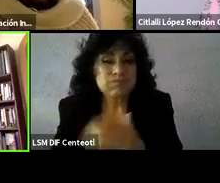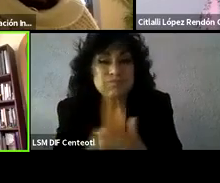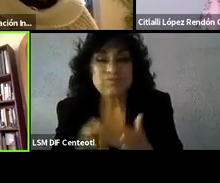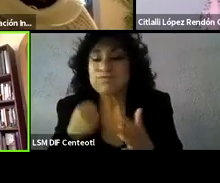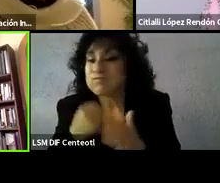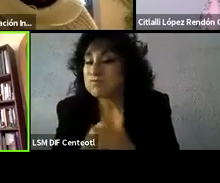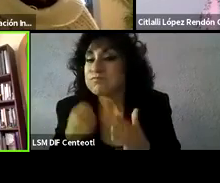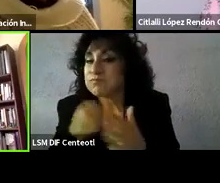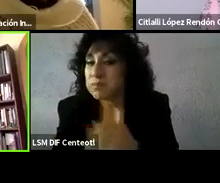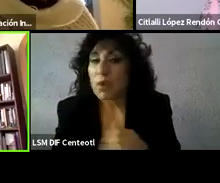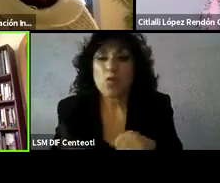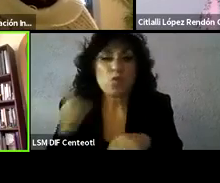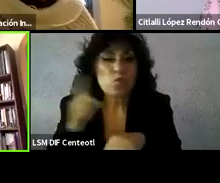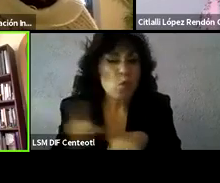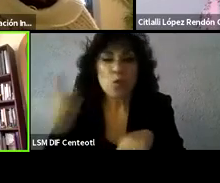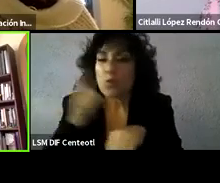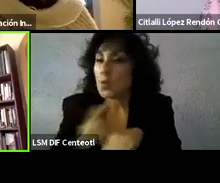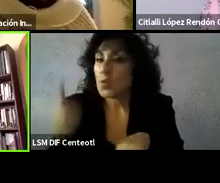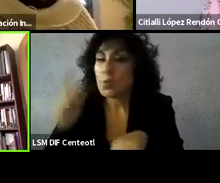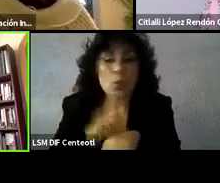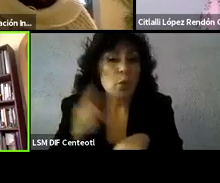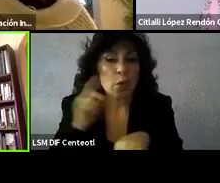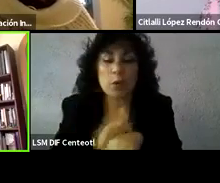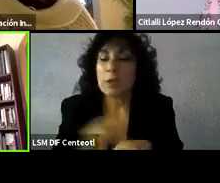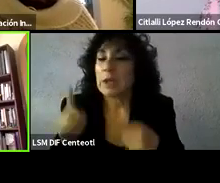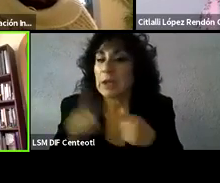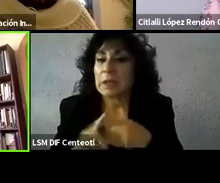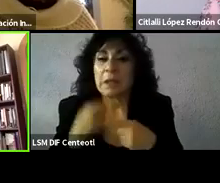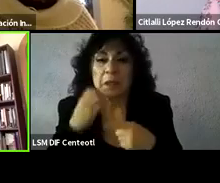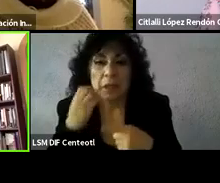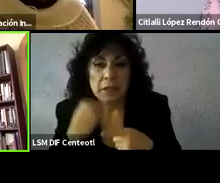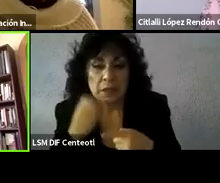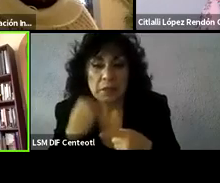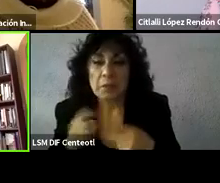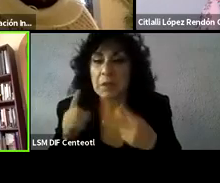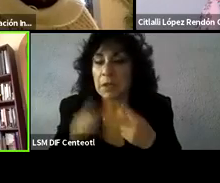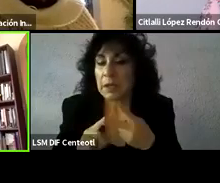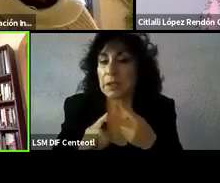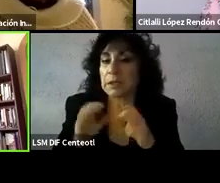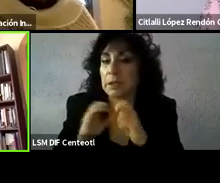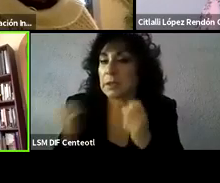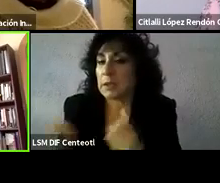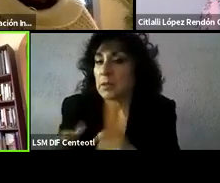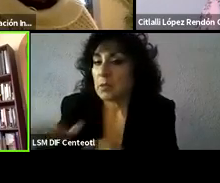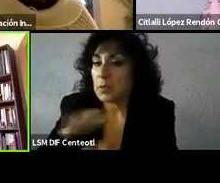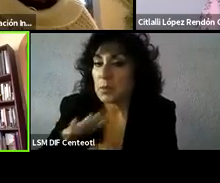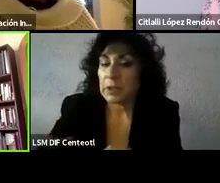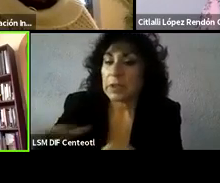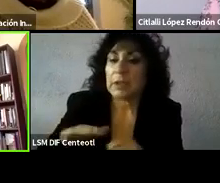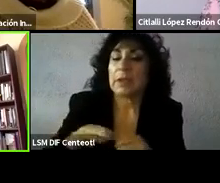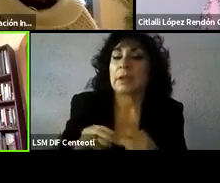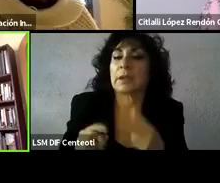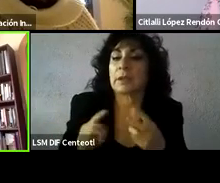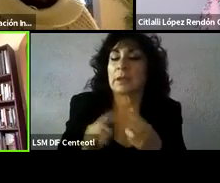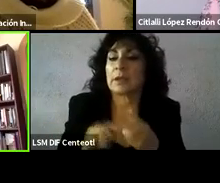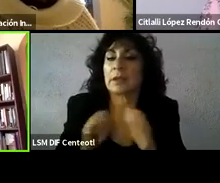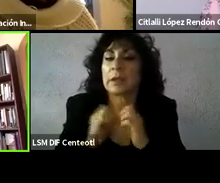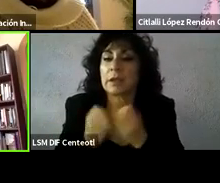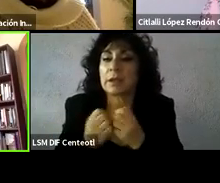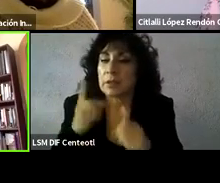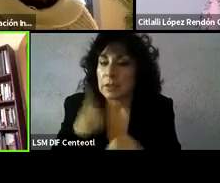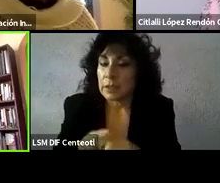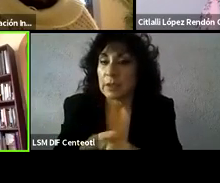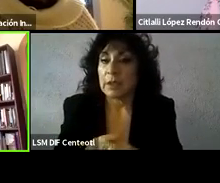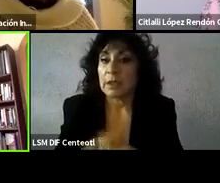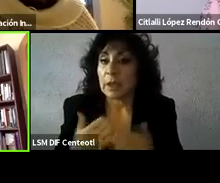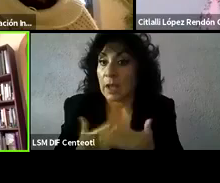es una lucha que se da en las escuelas también. O sea, no, hoy por primera vez tenemos en la ley, en el tercero